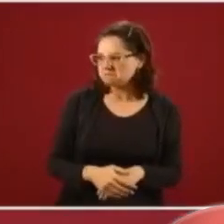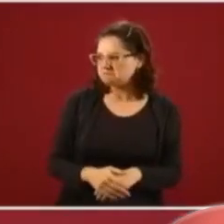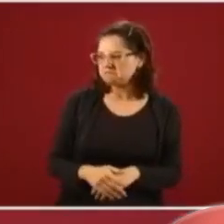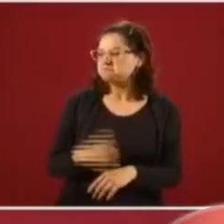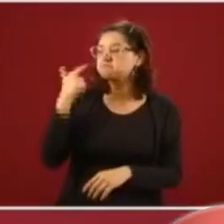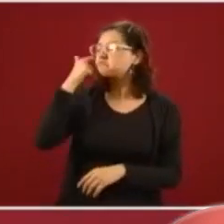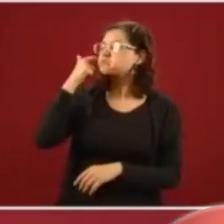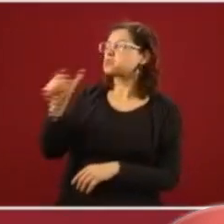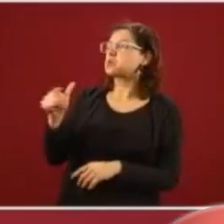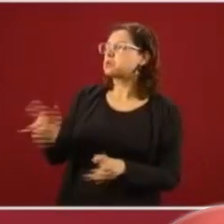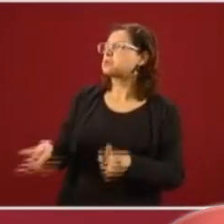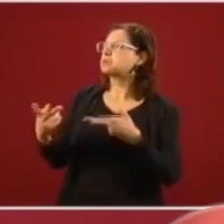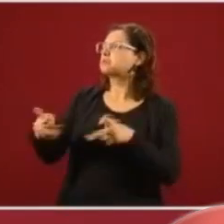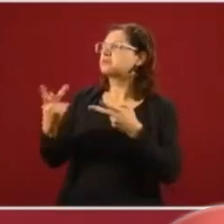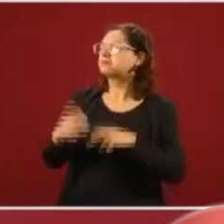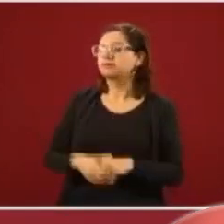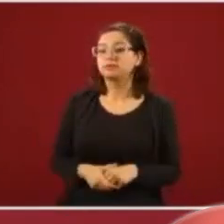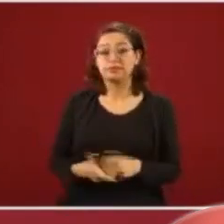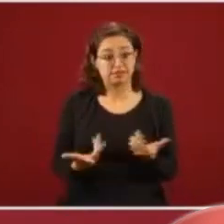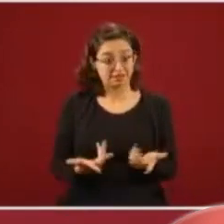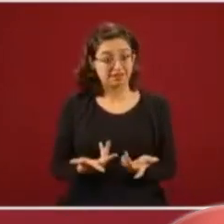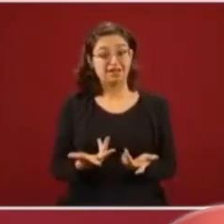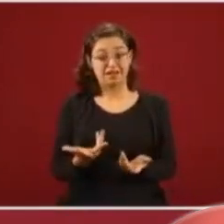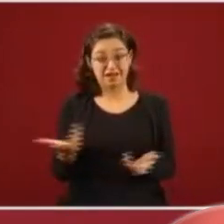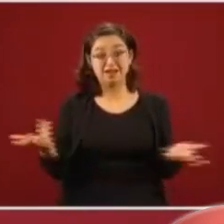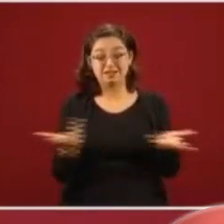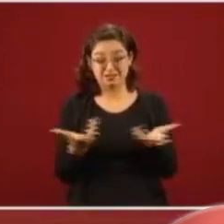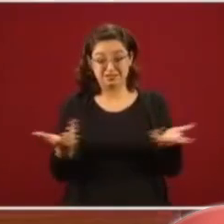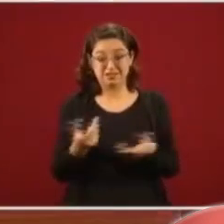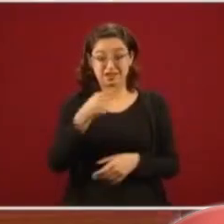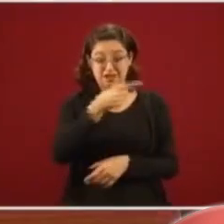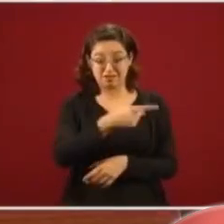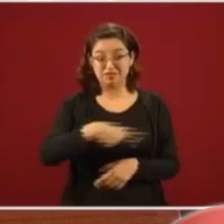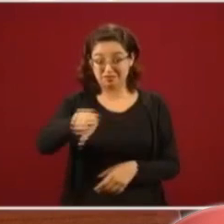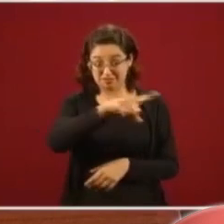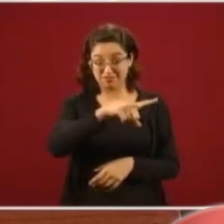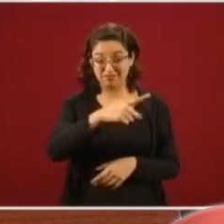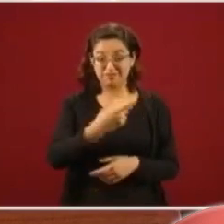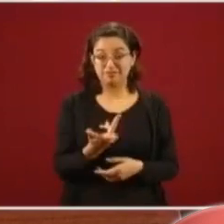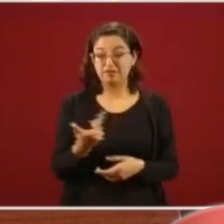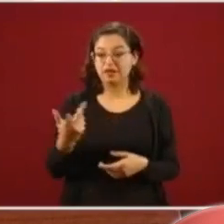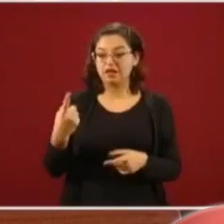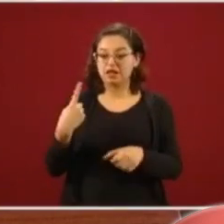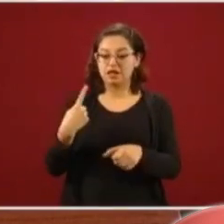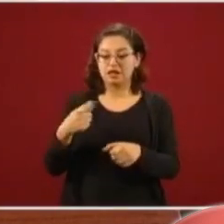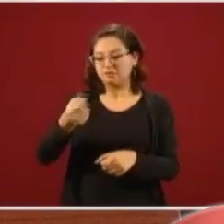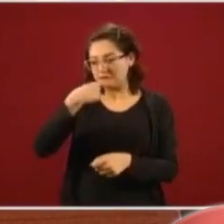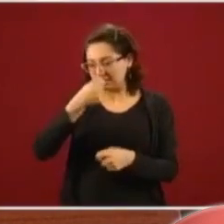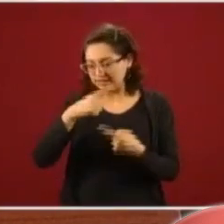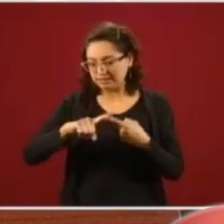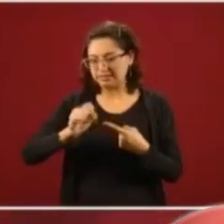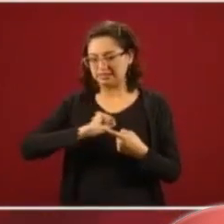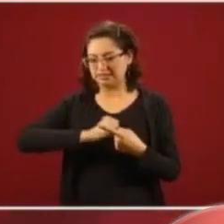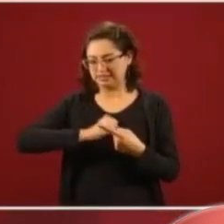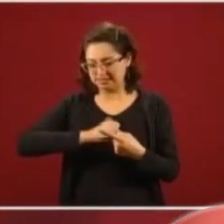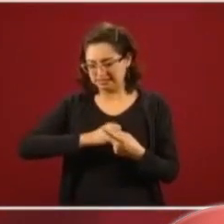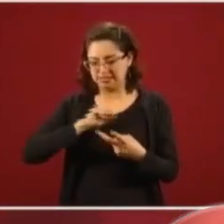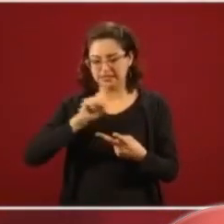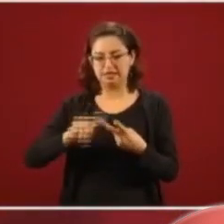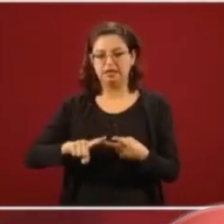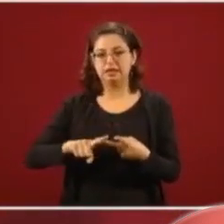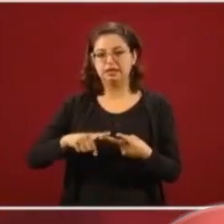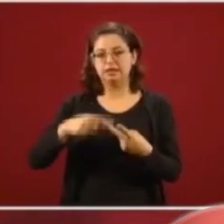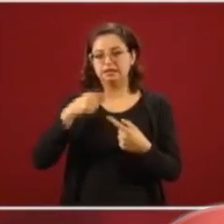de medicinas para la atención a enfermos con SIDA o